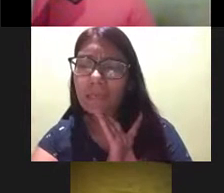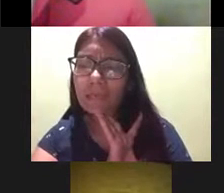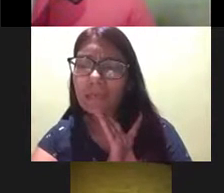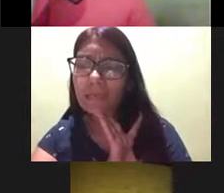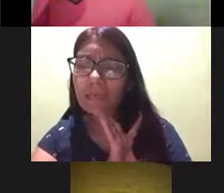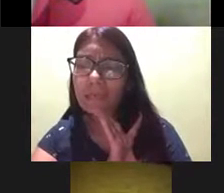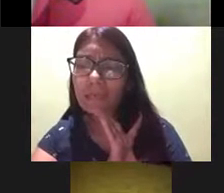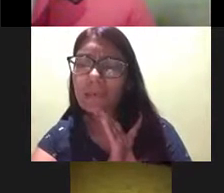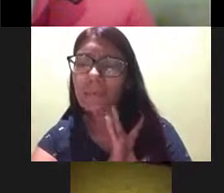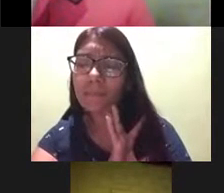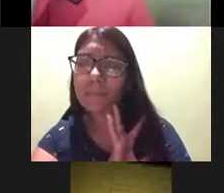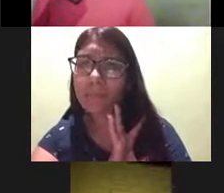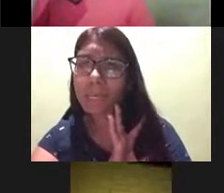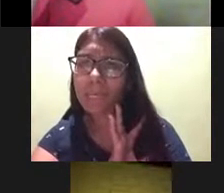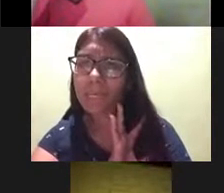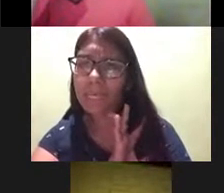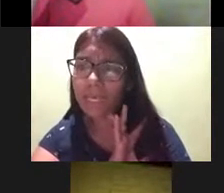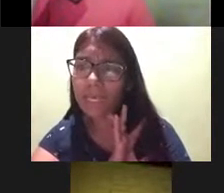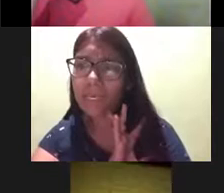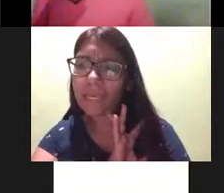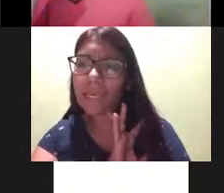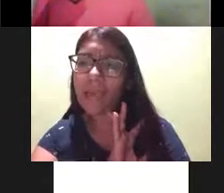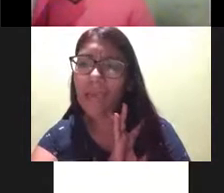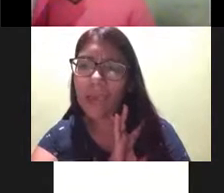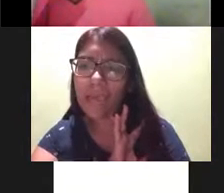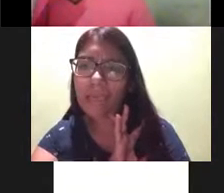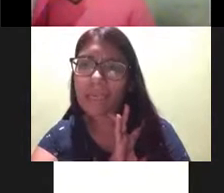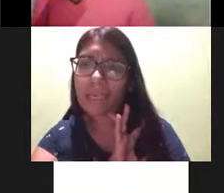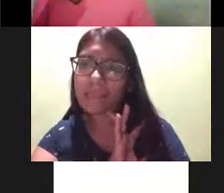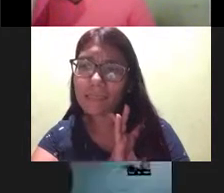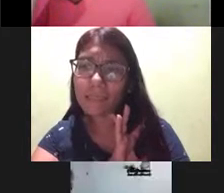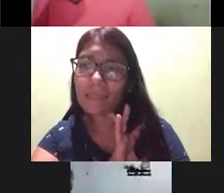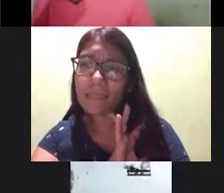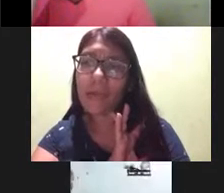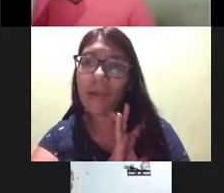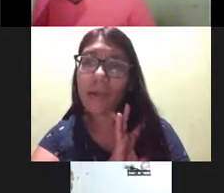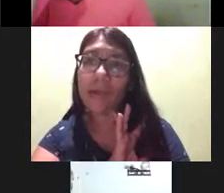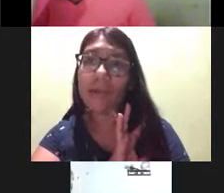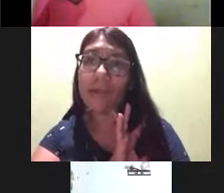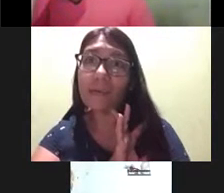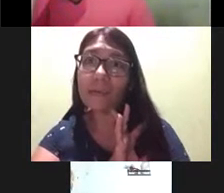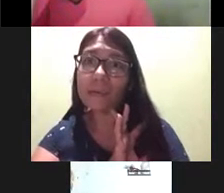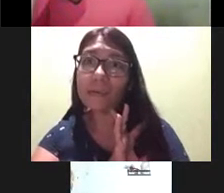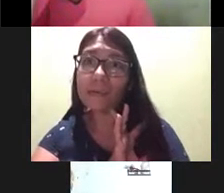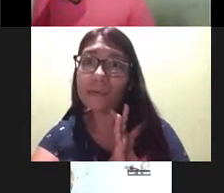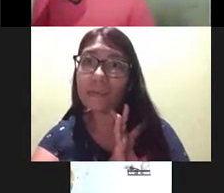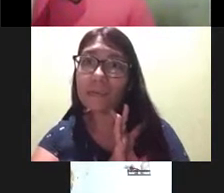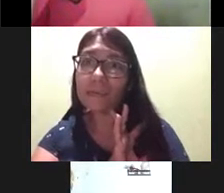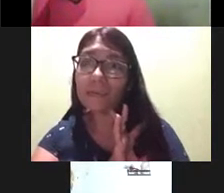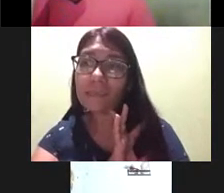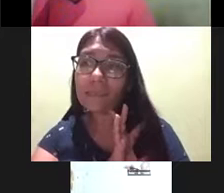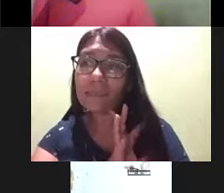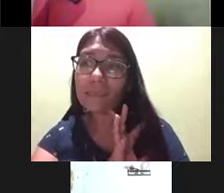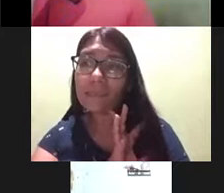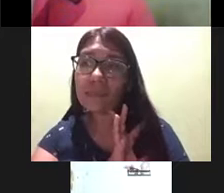is Beatriz. B. I. I. I. Me dice I. ¿Es un I?